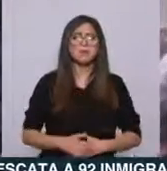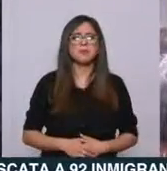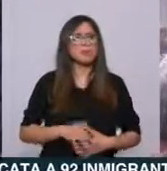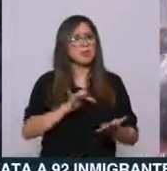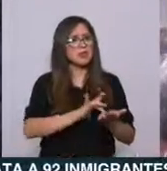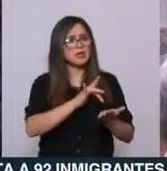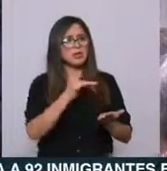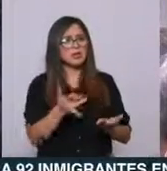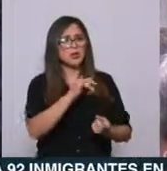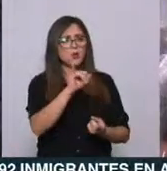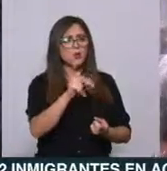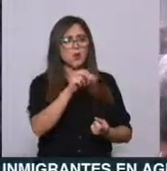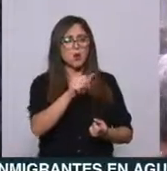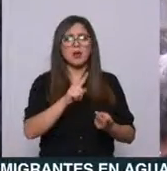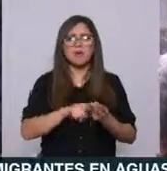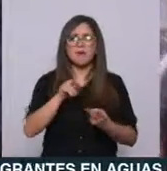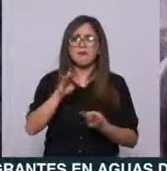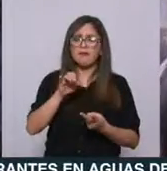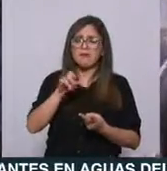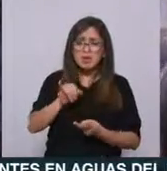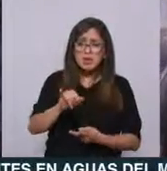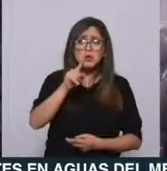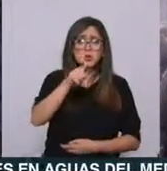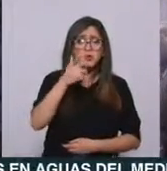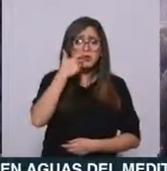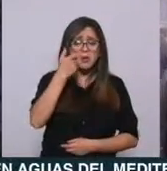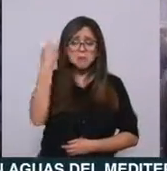Juan, amigo redescuchas, y si gusta, con sus